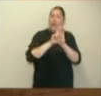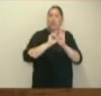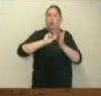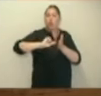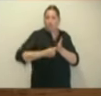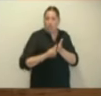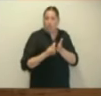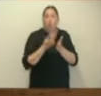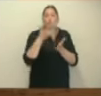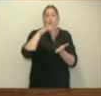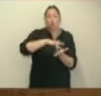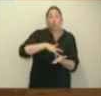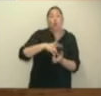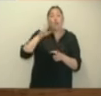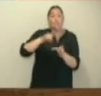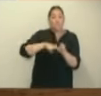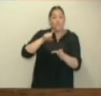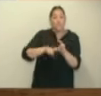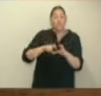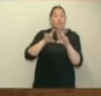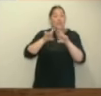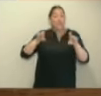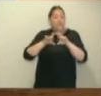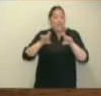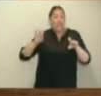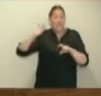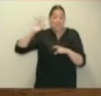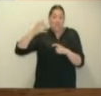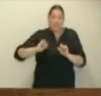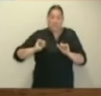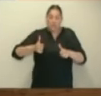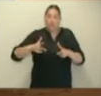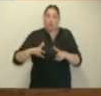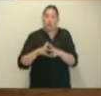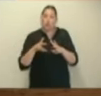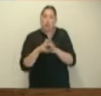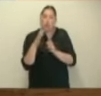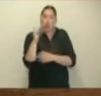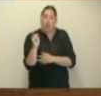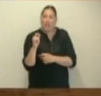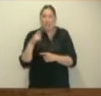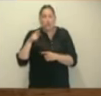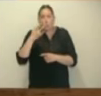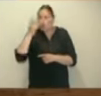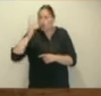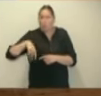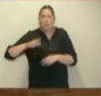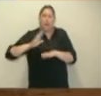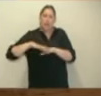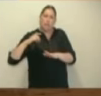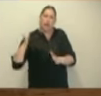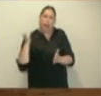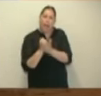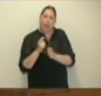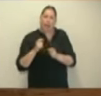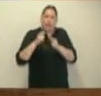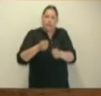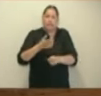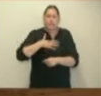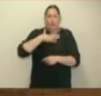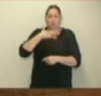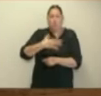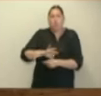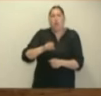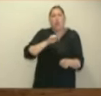supuestos en los que la participación de las entidades de iniciativa social resultase insuficiente para garantizar la completa cobertura de las